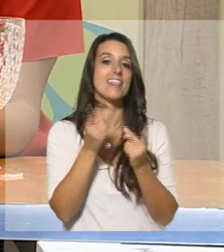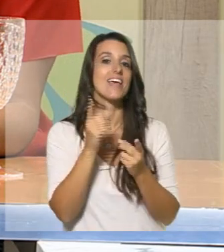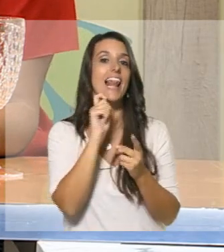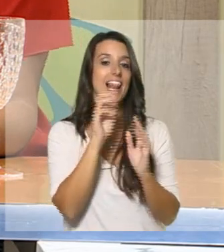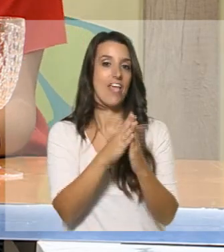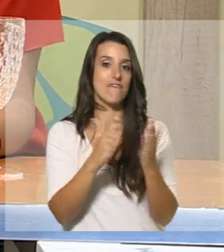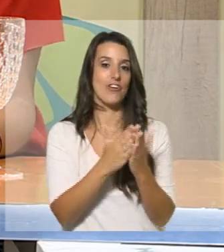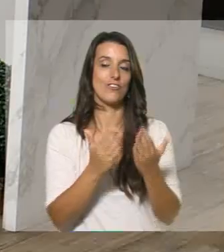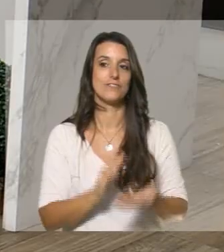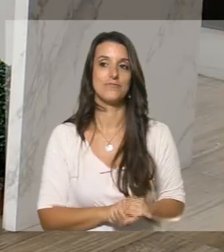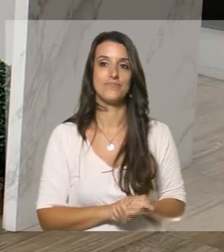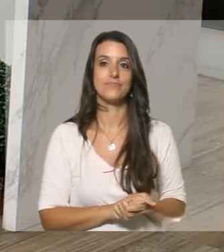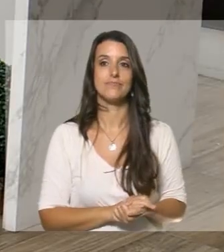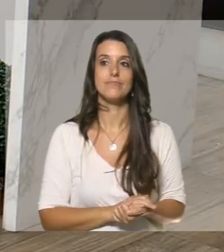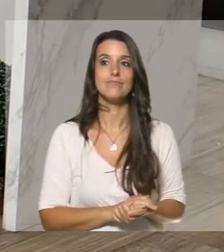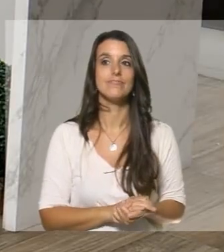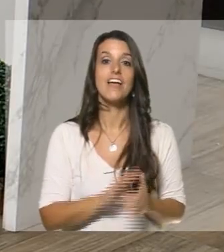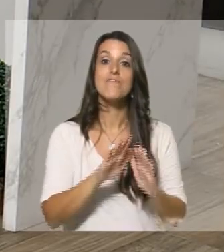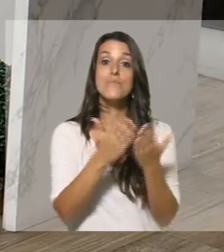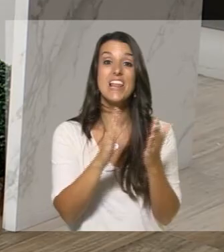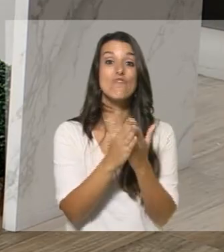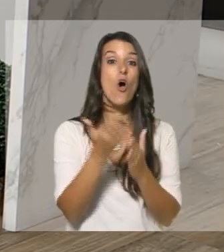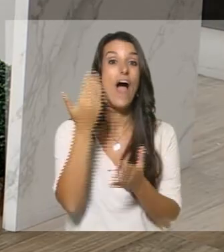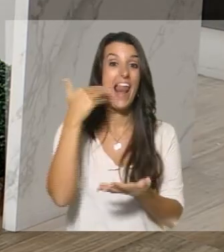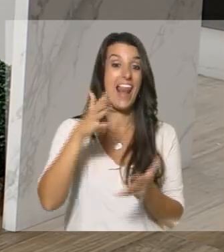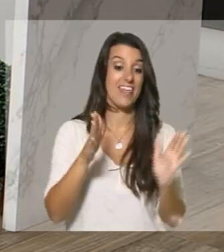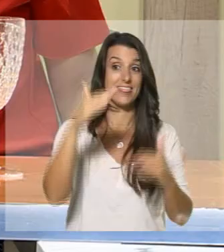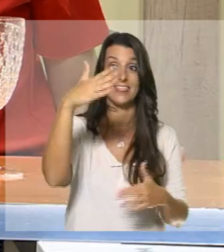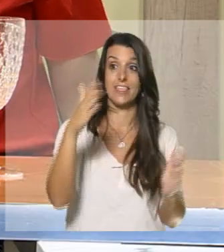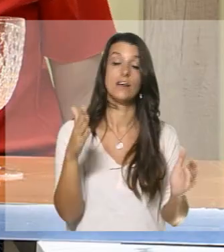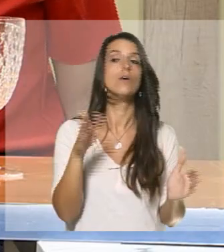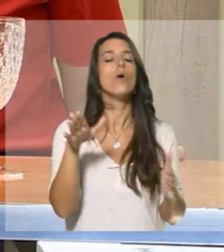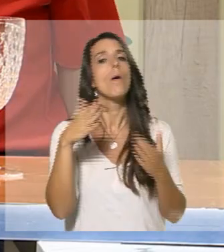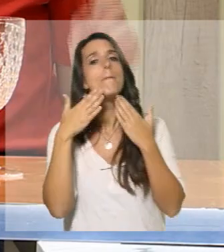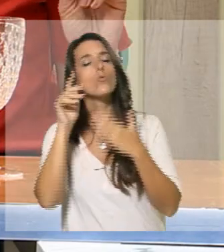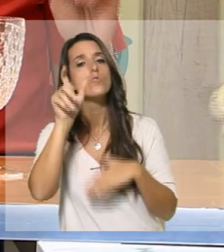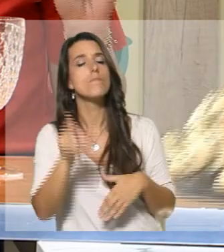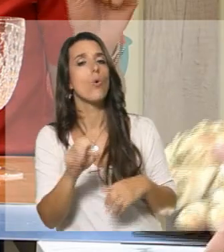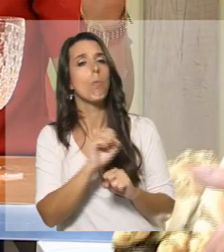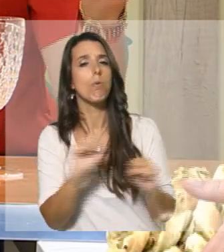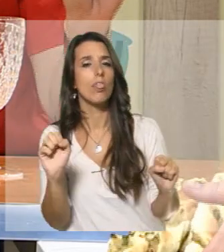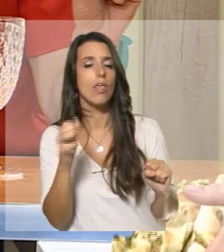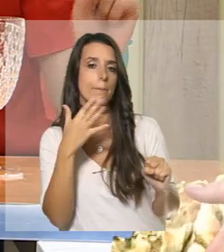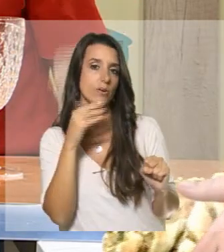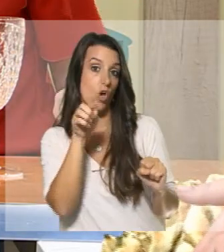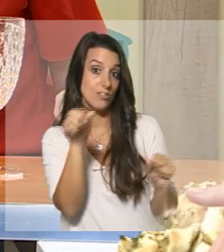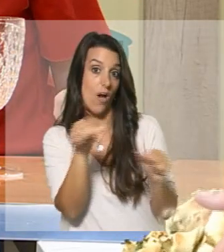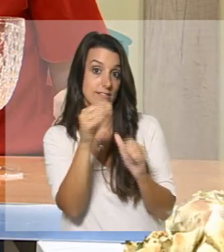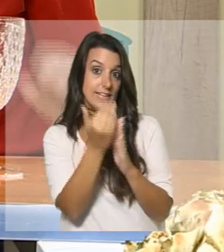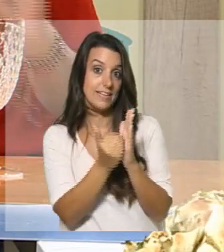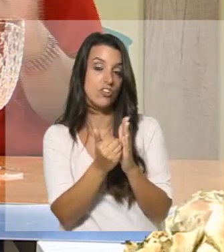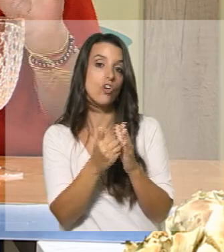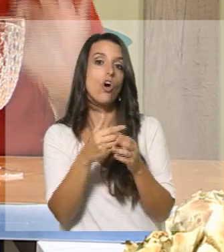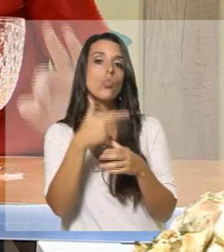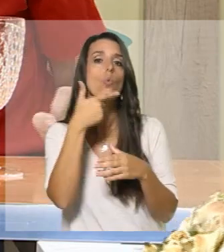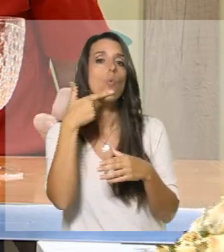libro, ¿eh? Al manual, al viejo y querido manual. Obvio. Mari, pregunta a un televidente si se puede hacer los Alibaba